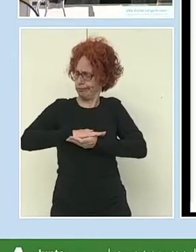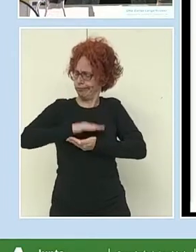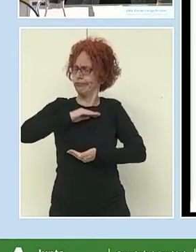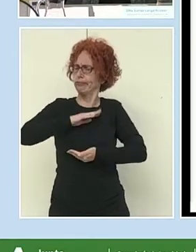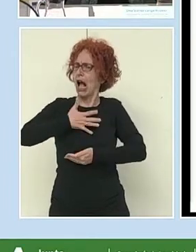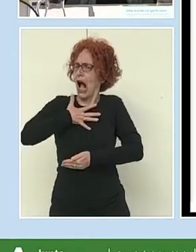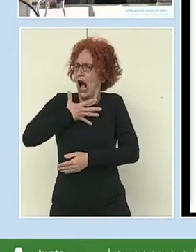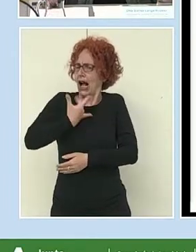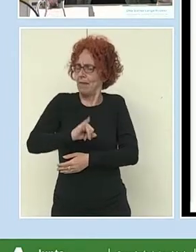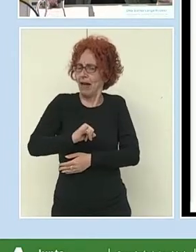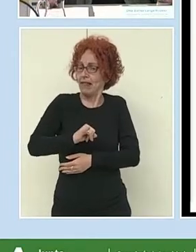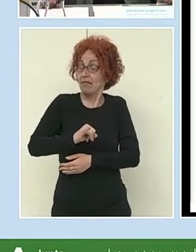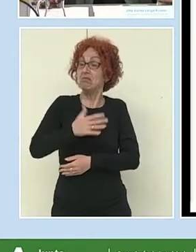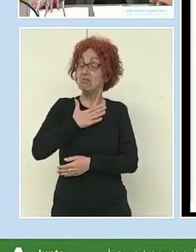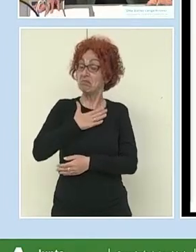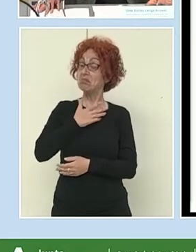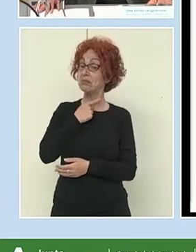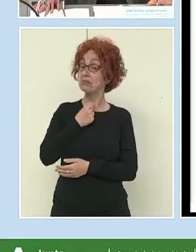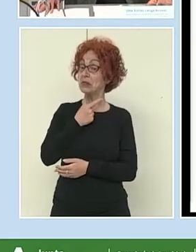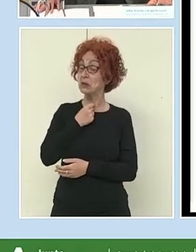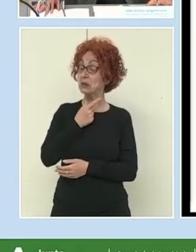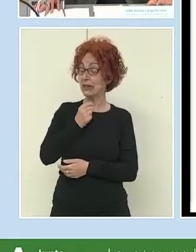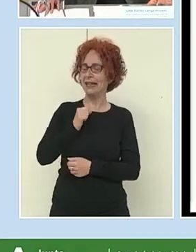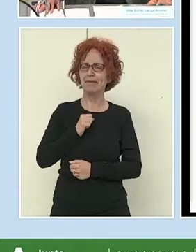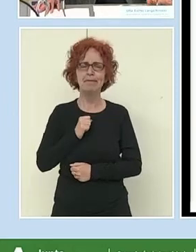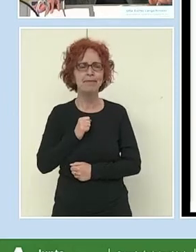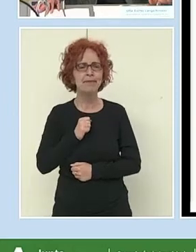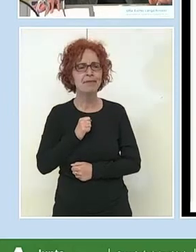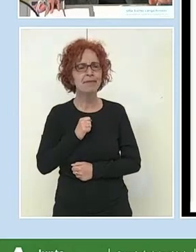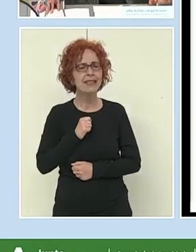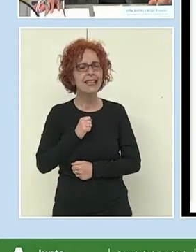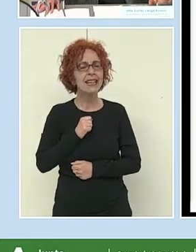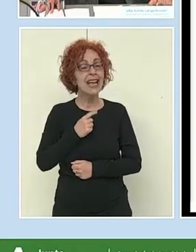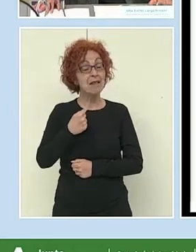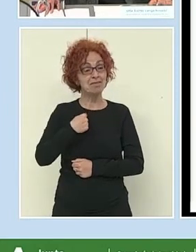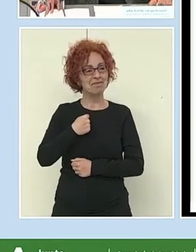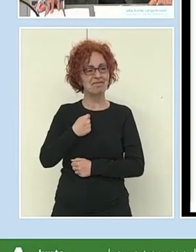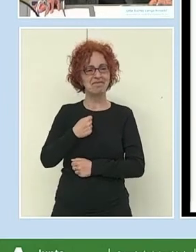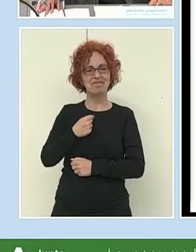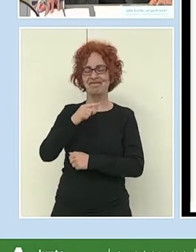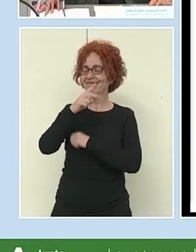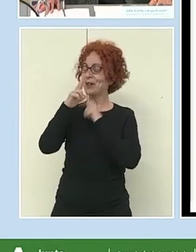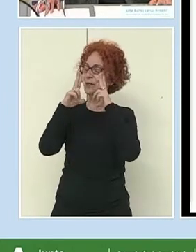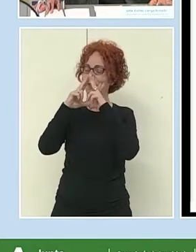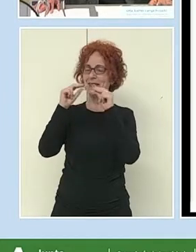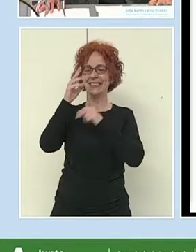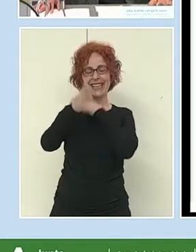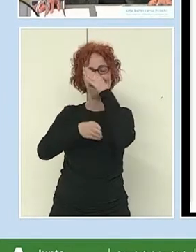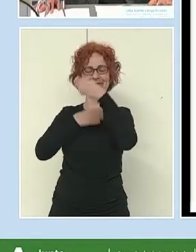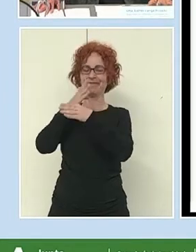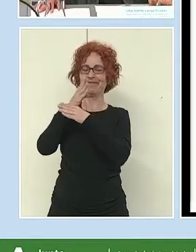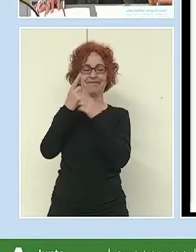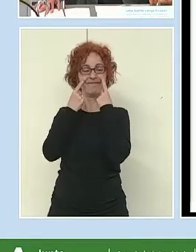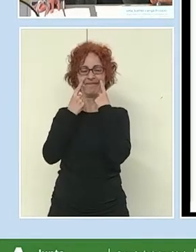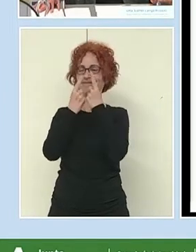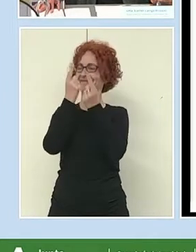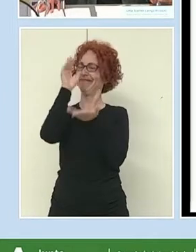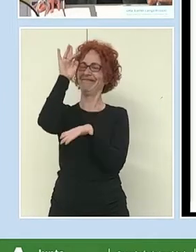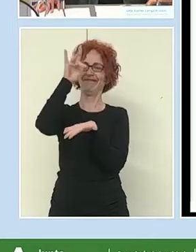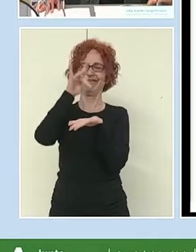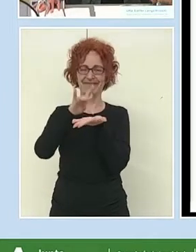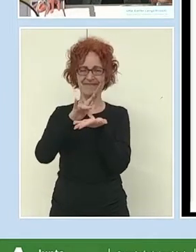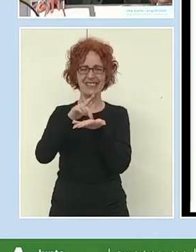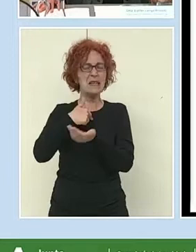me gustó muchísimo. Bien, pues el primer día que llego a una carrera técnica, porque esto no me pasó,